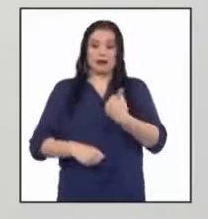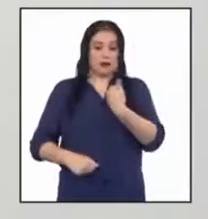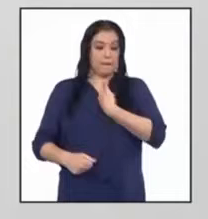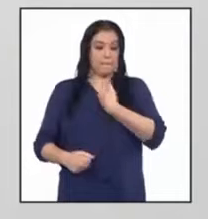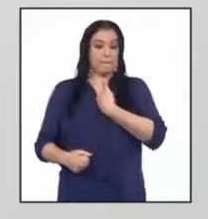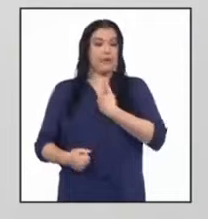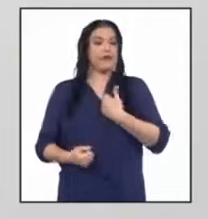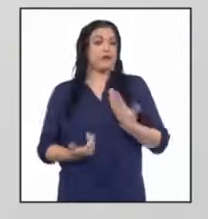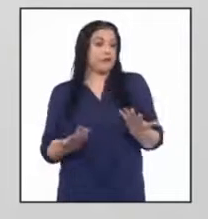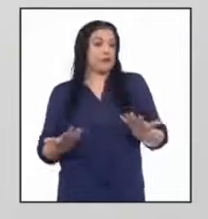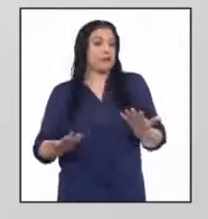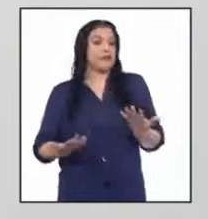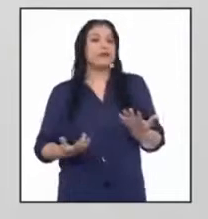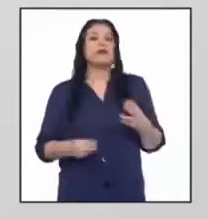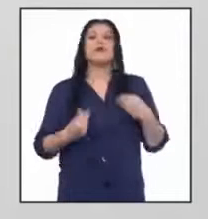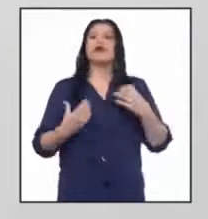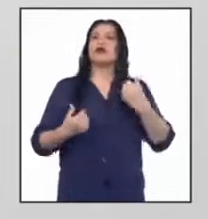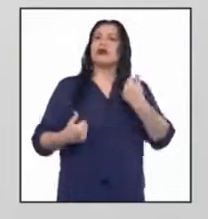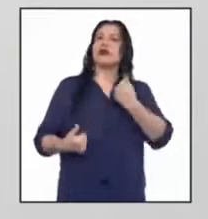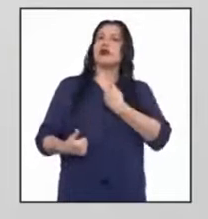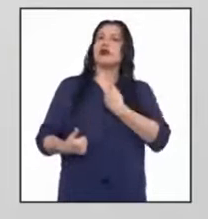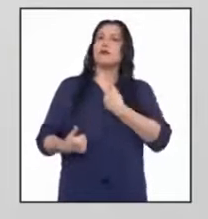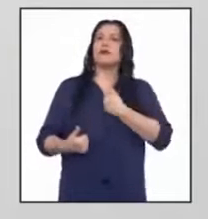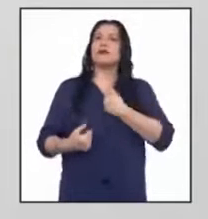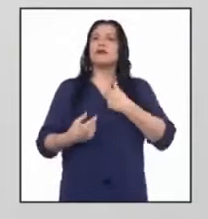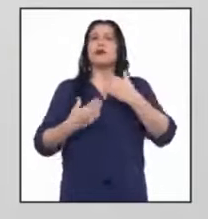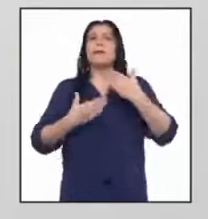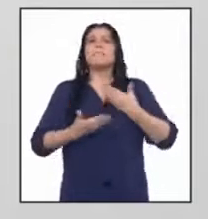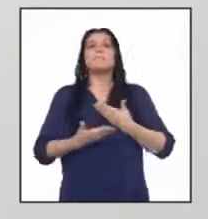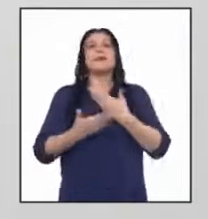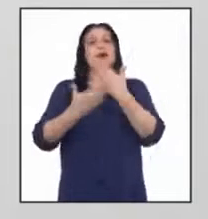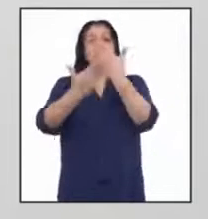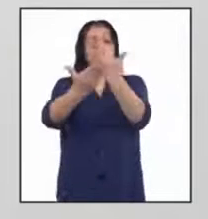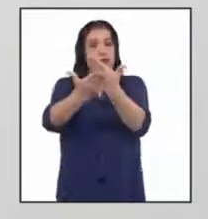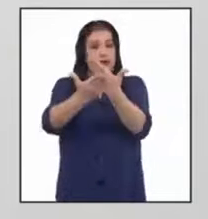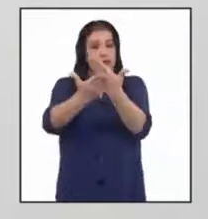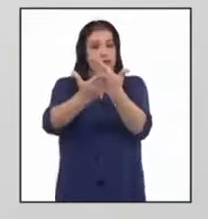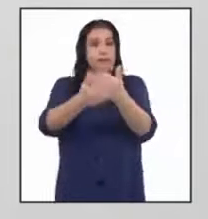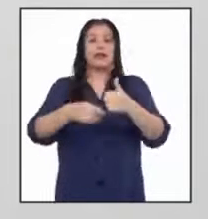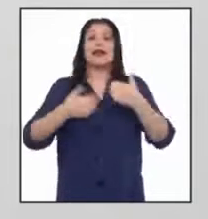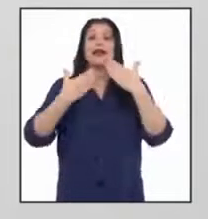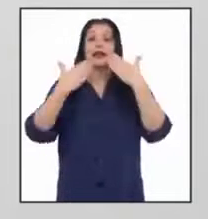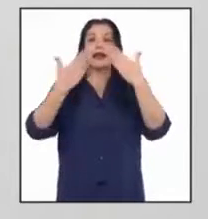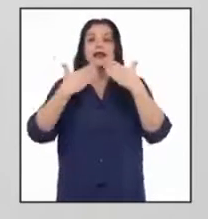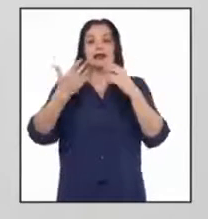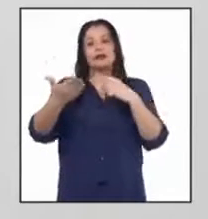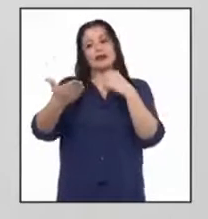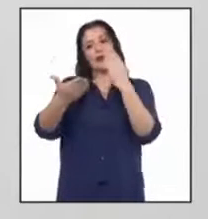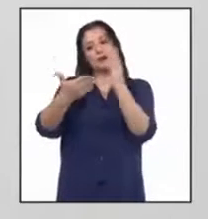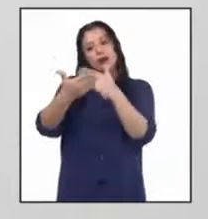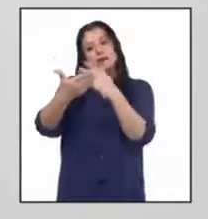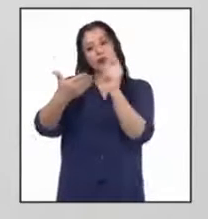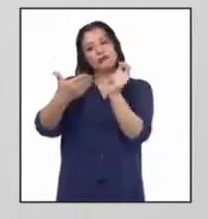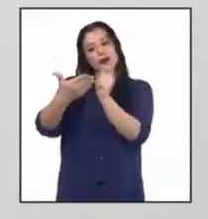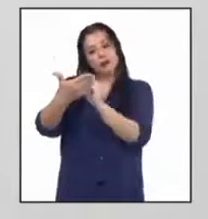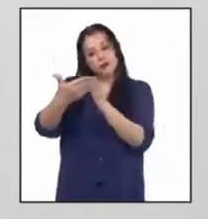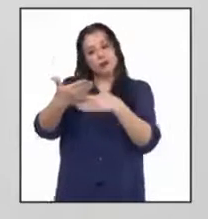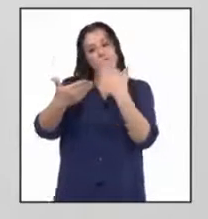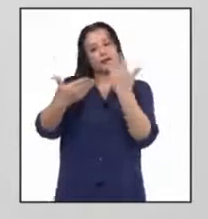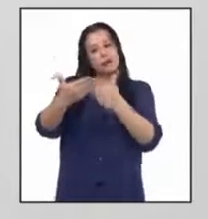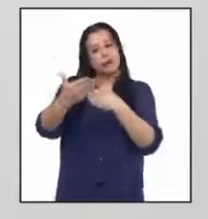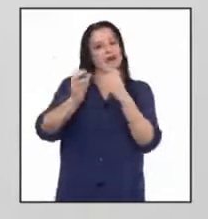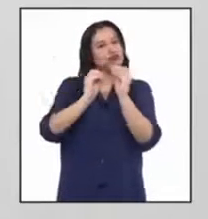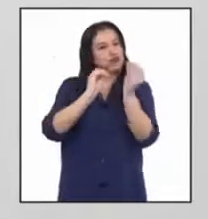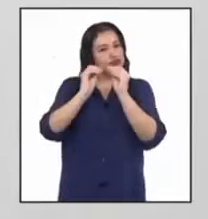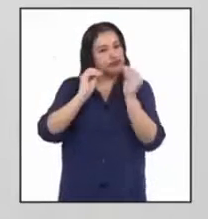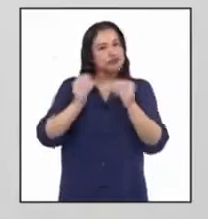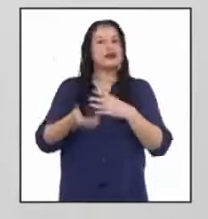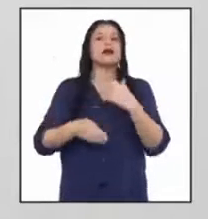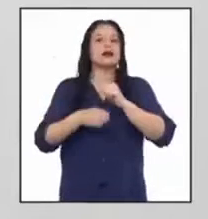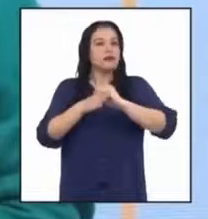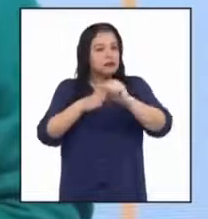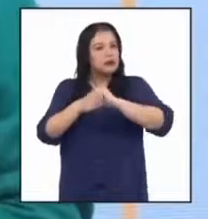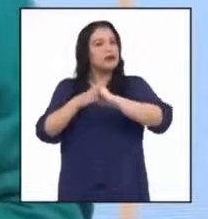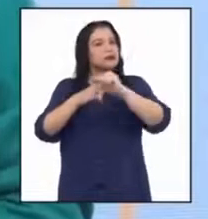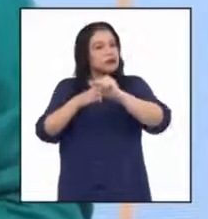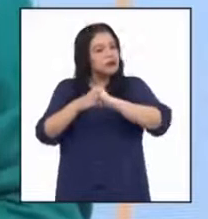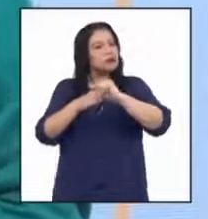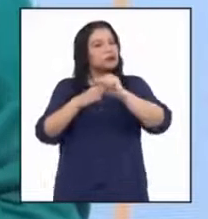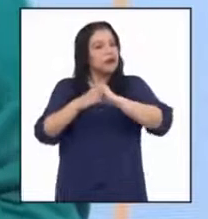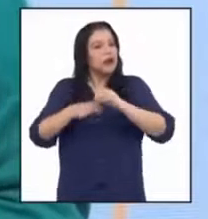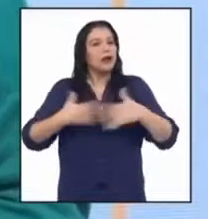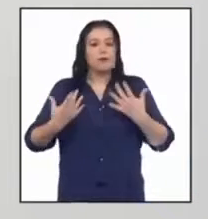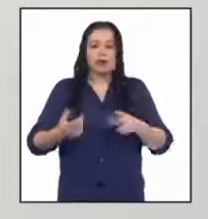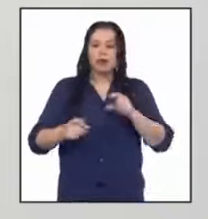tenemos que crear nuestras propias propuestas. Gracias a la revisión de la redacción del monólogo y al ensayo,